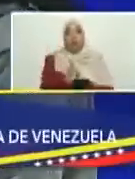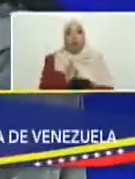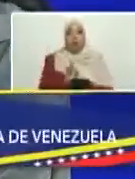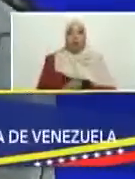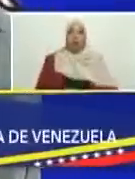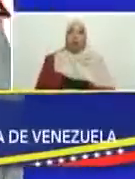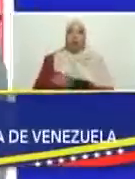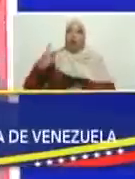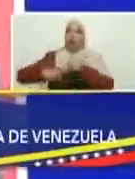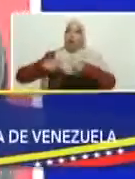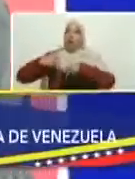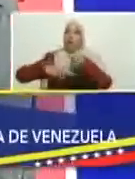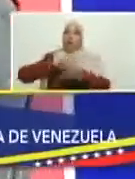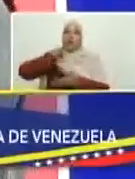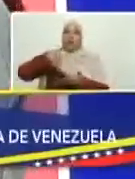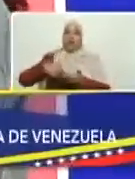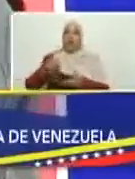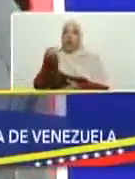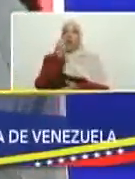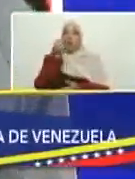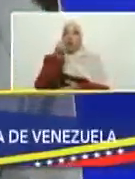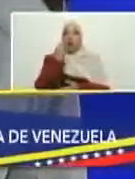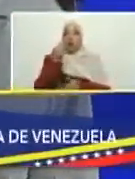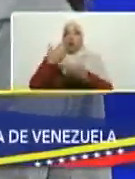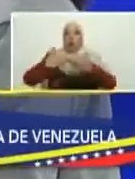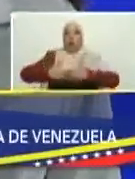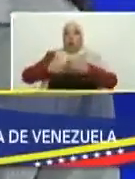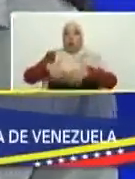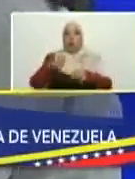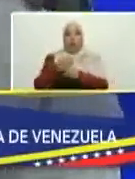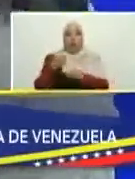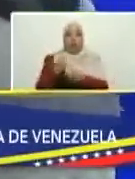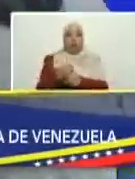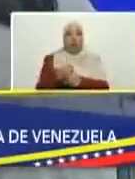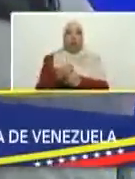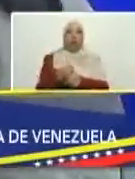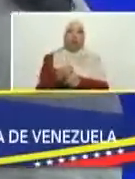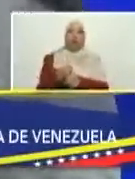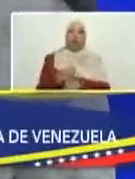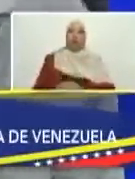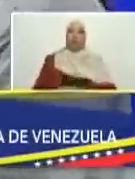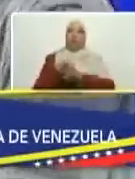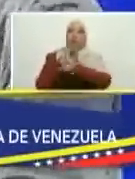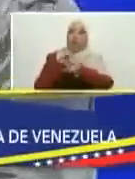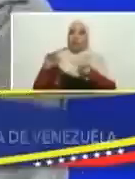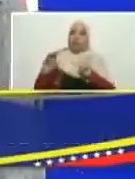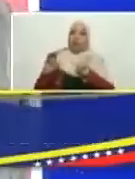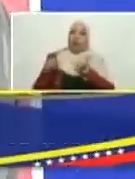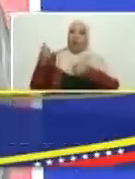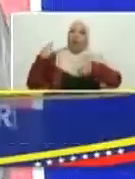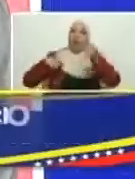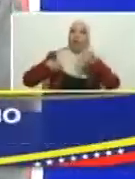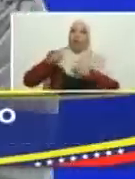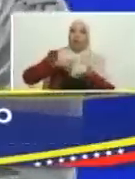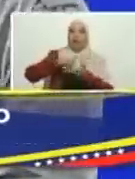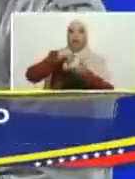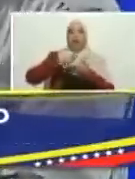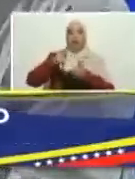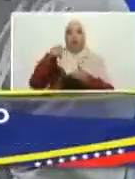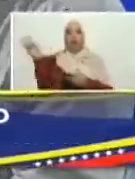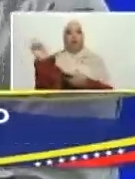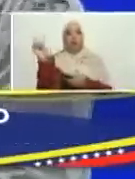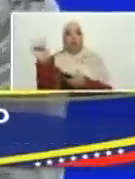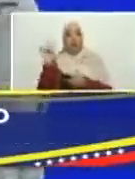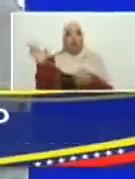a la producción nacional de alimentos, de industria pesada, industria mediana. Y finalmente, las exportaciones. Venezuela